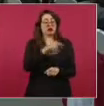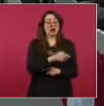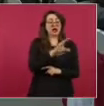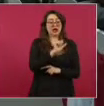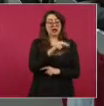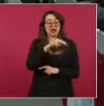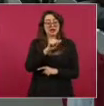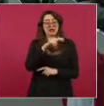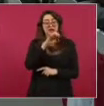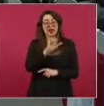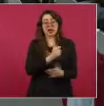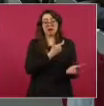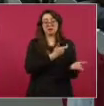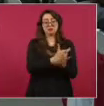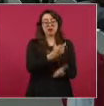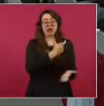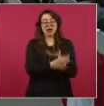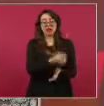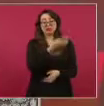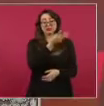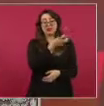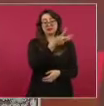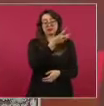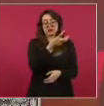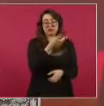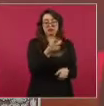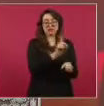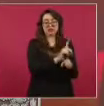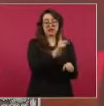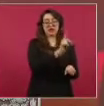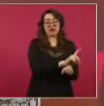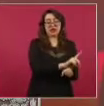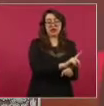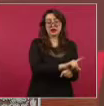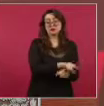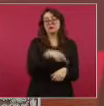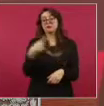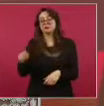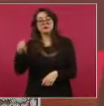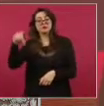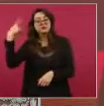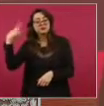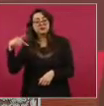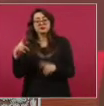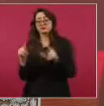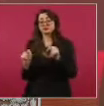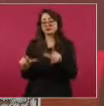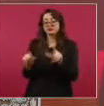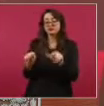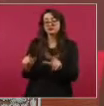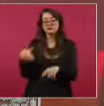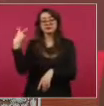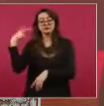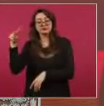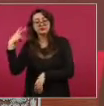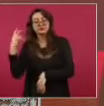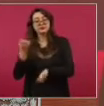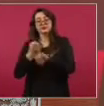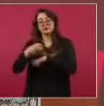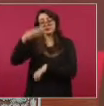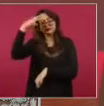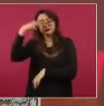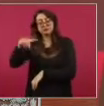les pagaban 3 pesos diarios, en Puebla, Tlaxcala, Veracruz, Querétaro, Estado de México y en el